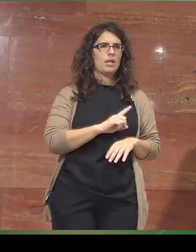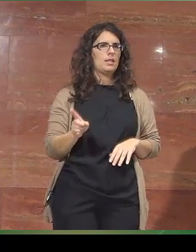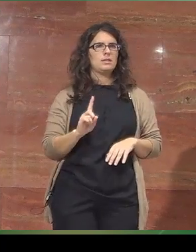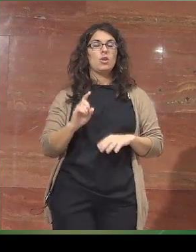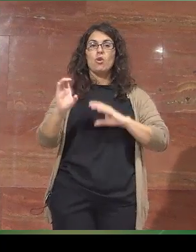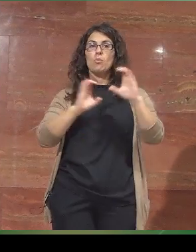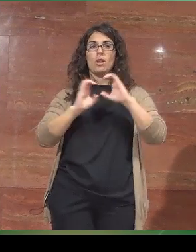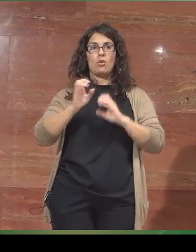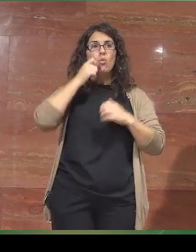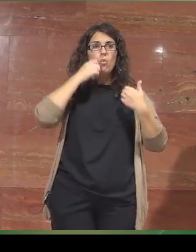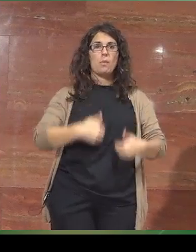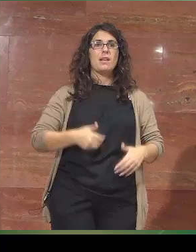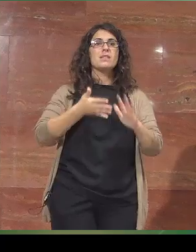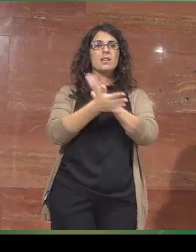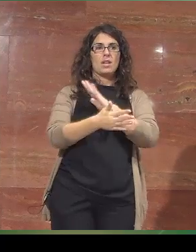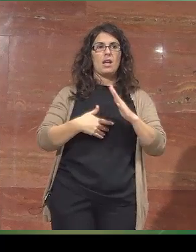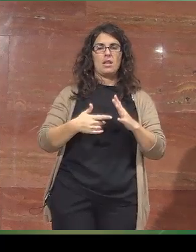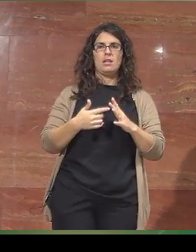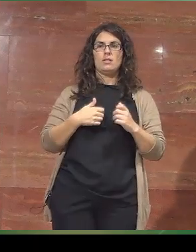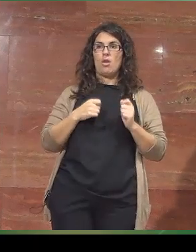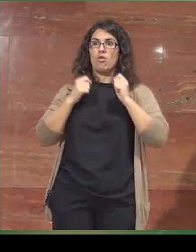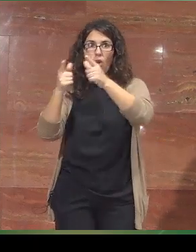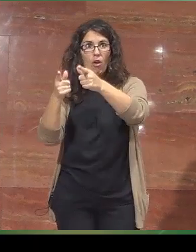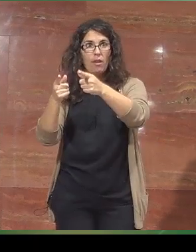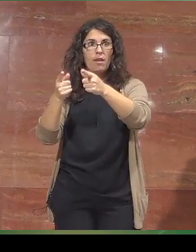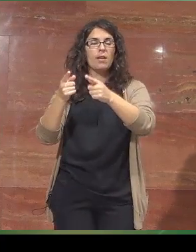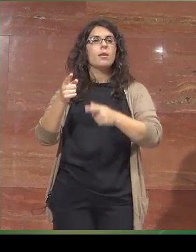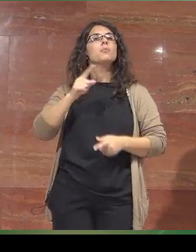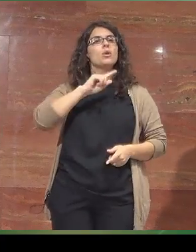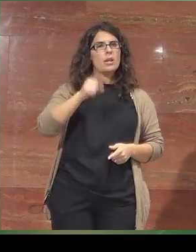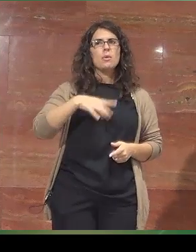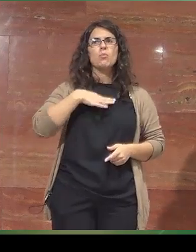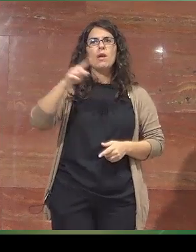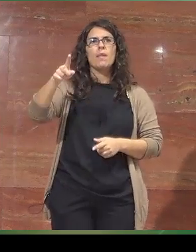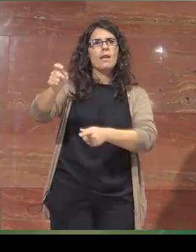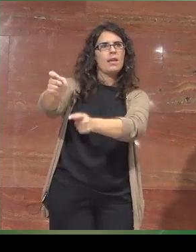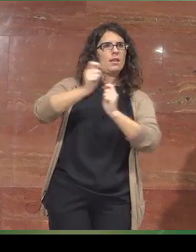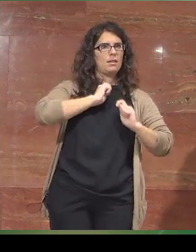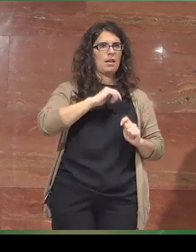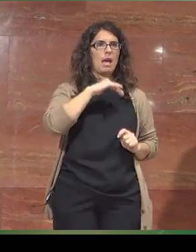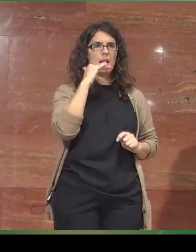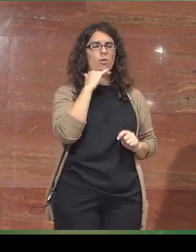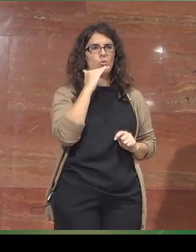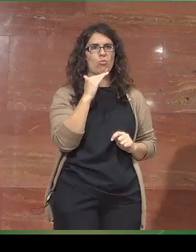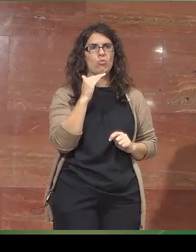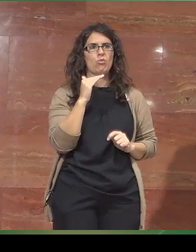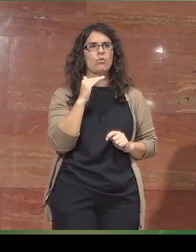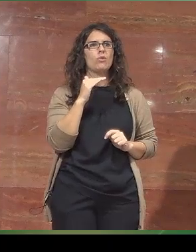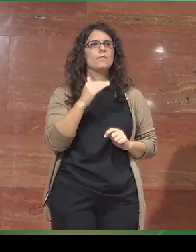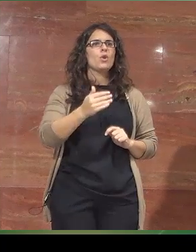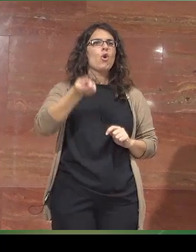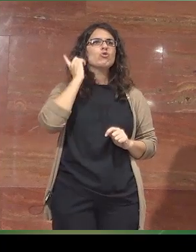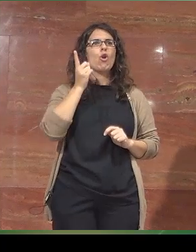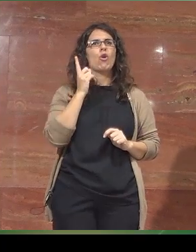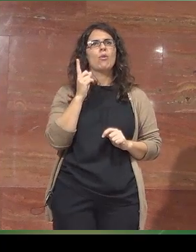humana implica que las personas recibimos y además podemos emitir señales. No solamente llamadas